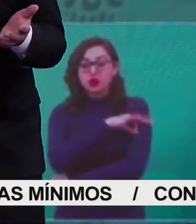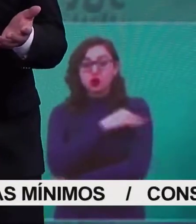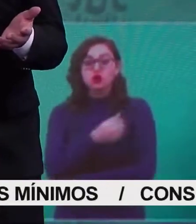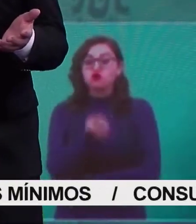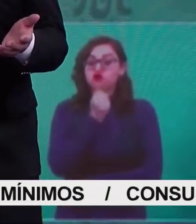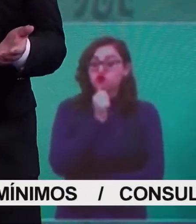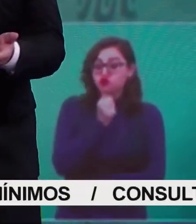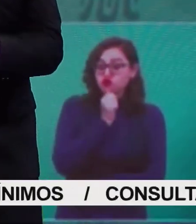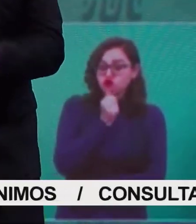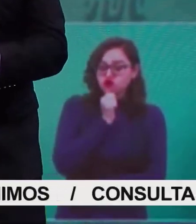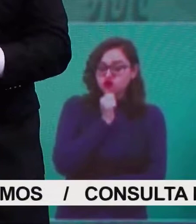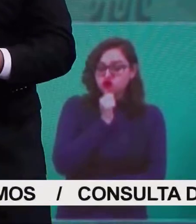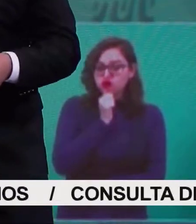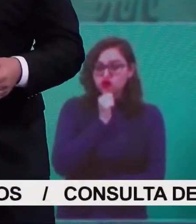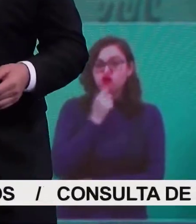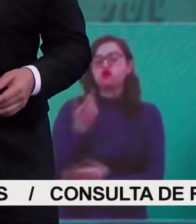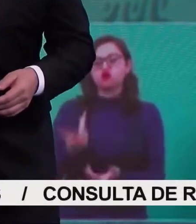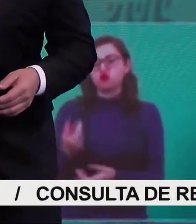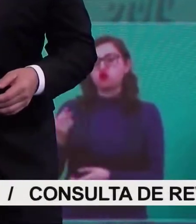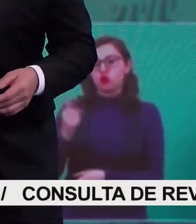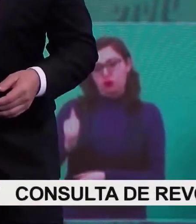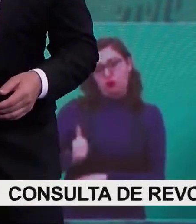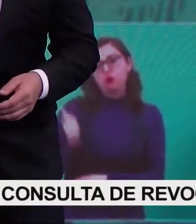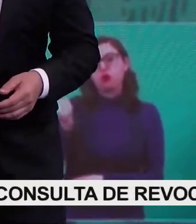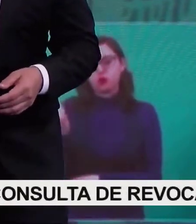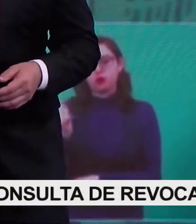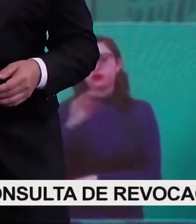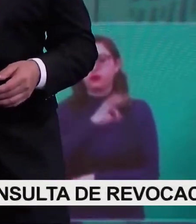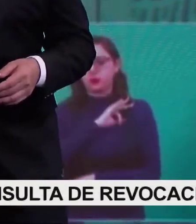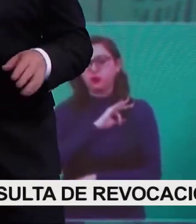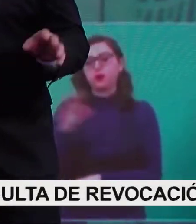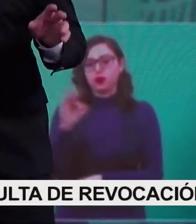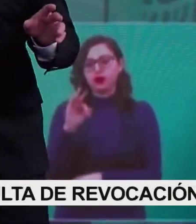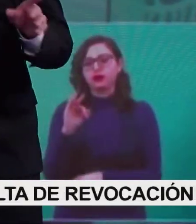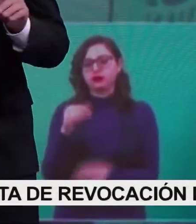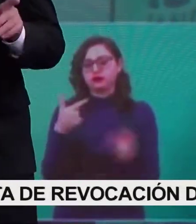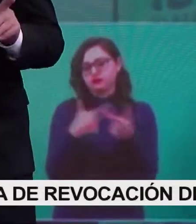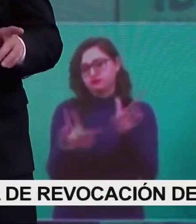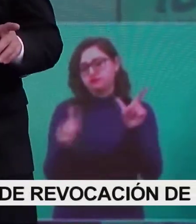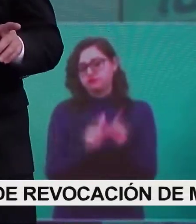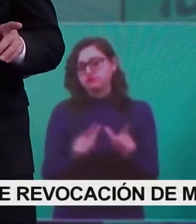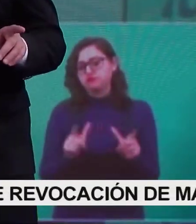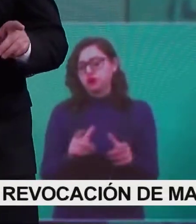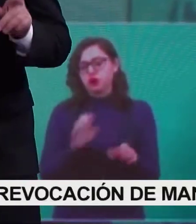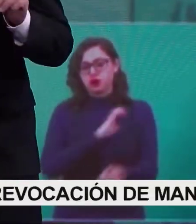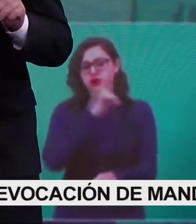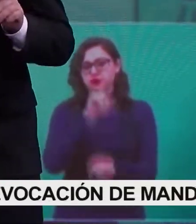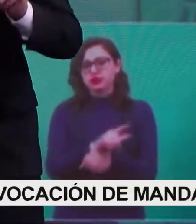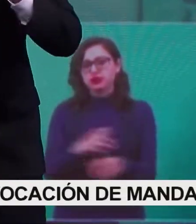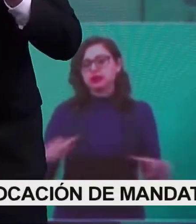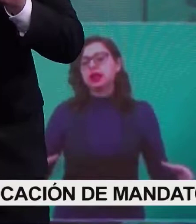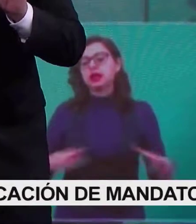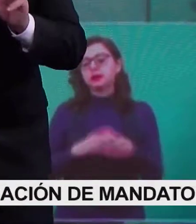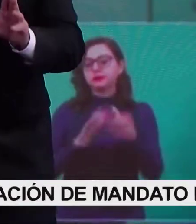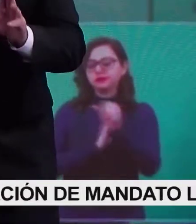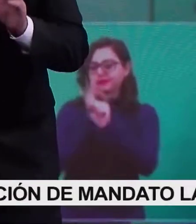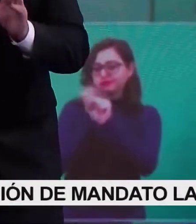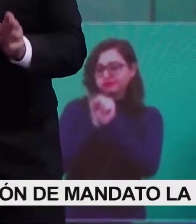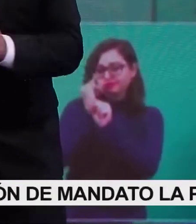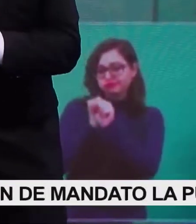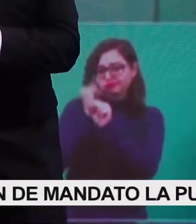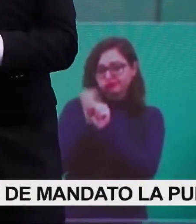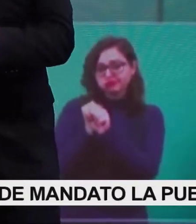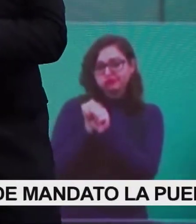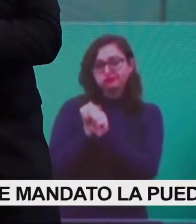interesantes, sino porque son confusas y le dan a la población una idea incorrecta de lo que debemos hacer. Voy